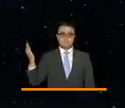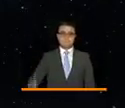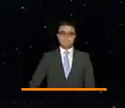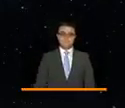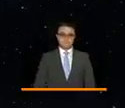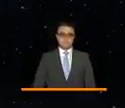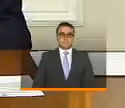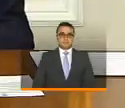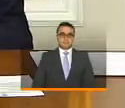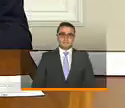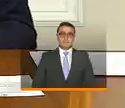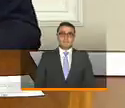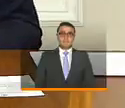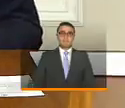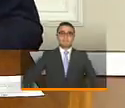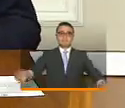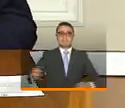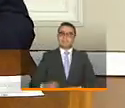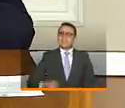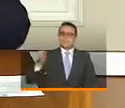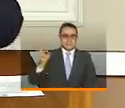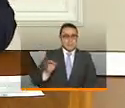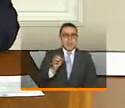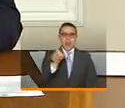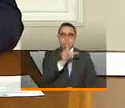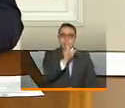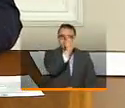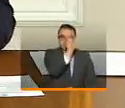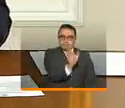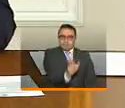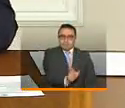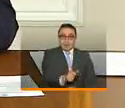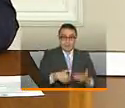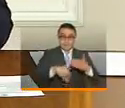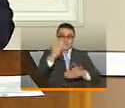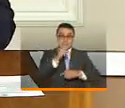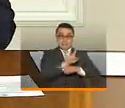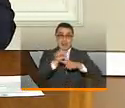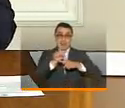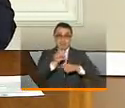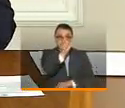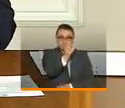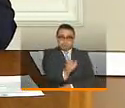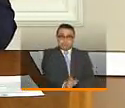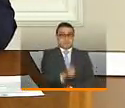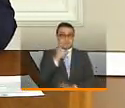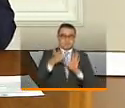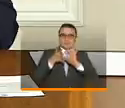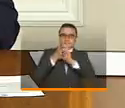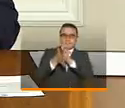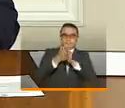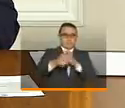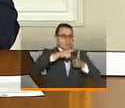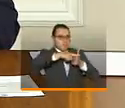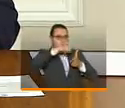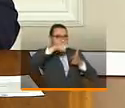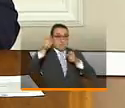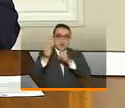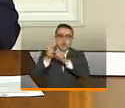2.233.906 fallecidos. Como lo hacemos todos los lunes, empezando semana, hacemos un balance, una revisión de los principales indicadores